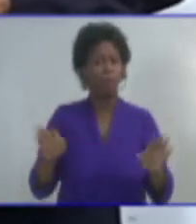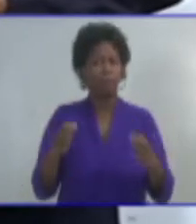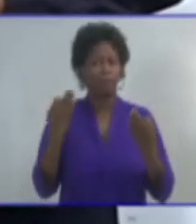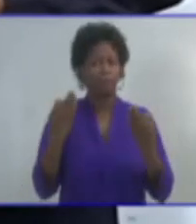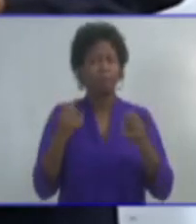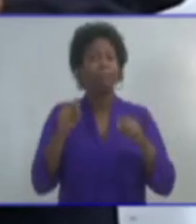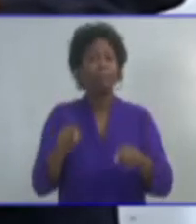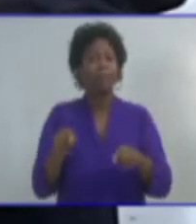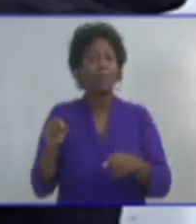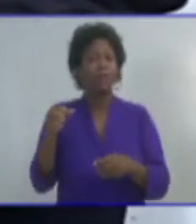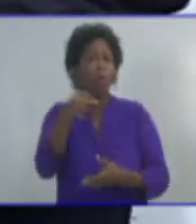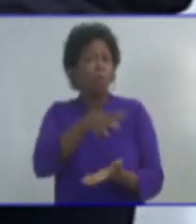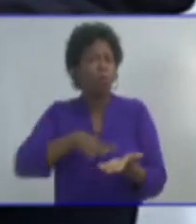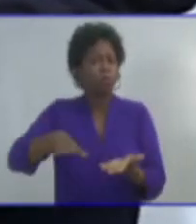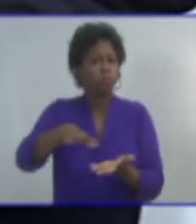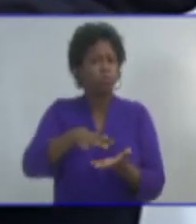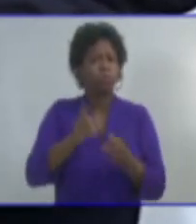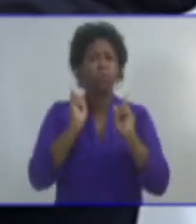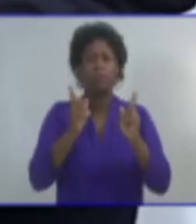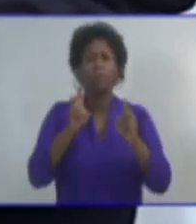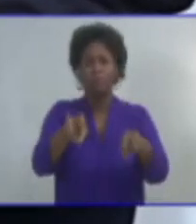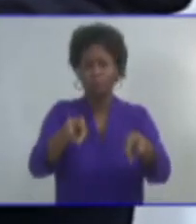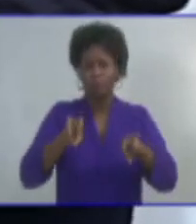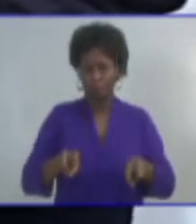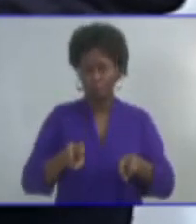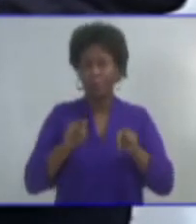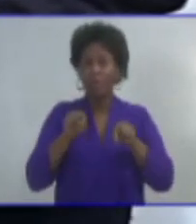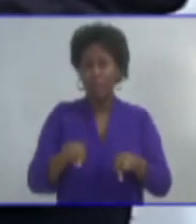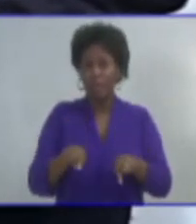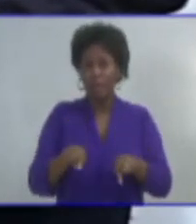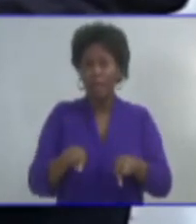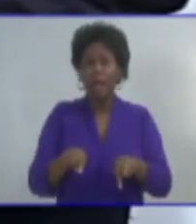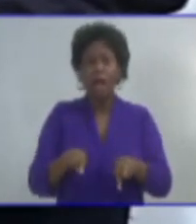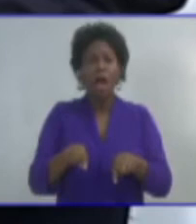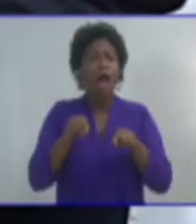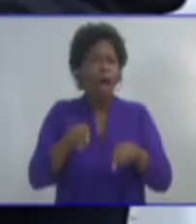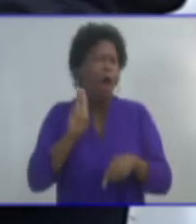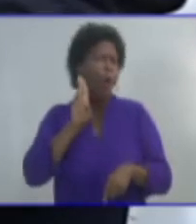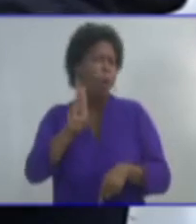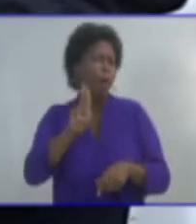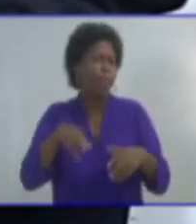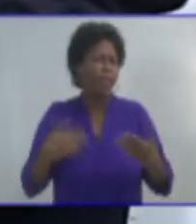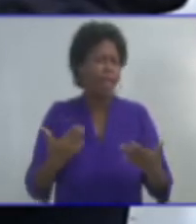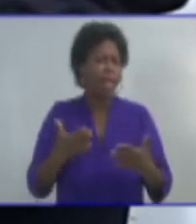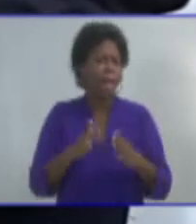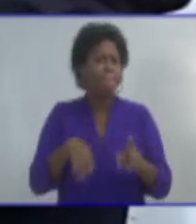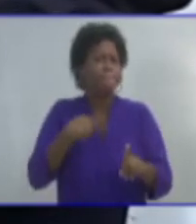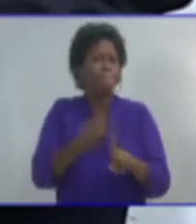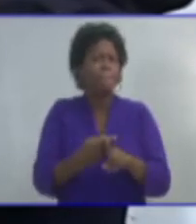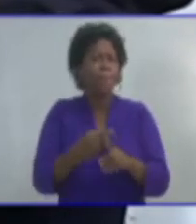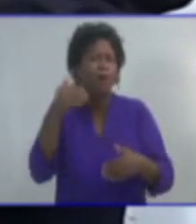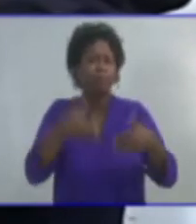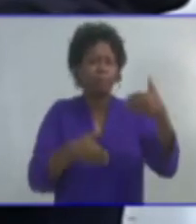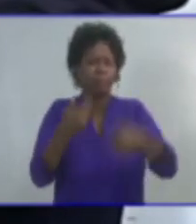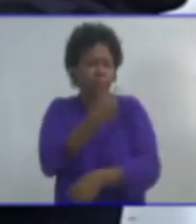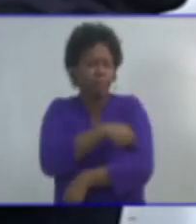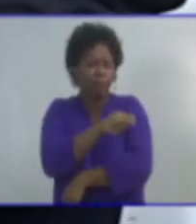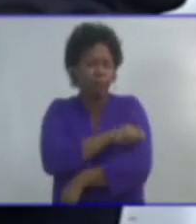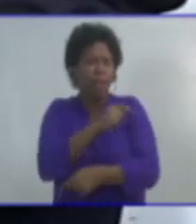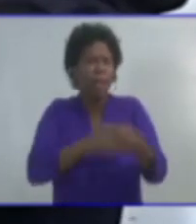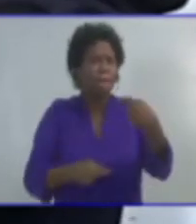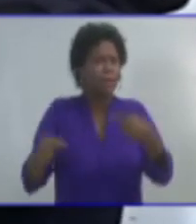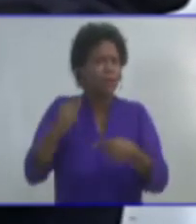los órganos locales del poder popular. Sin embargo, urge implicar más al pueblo en la solución de sus